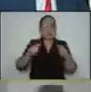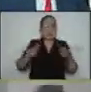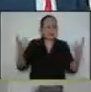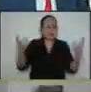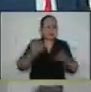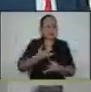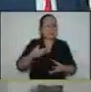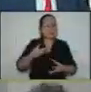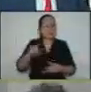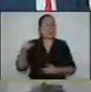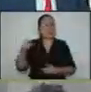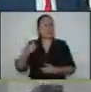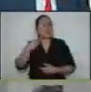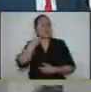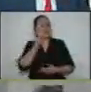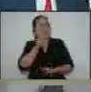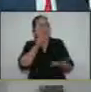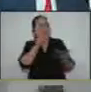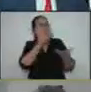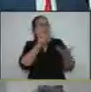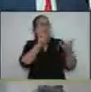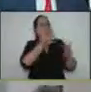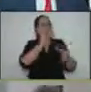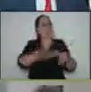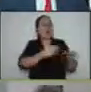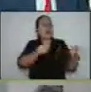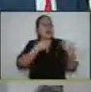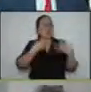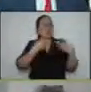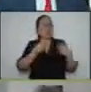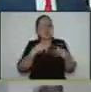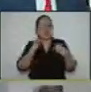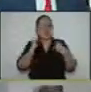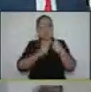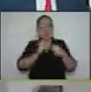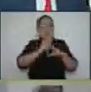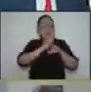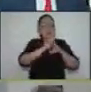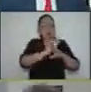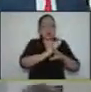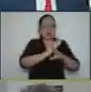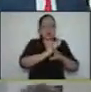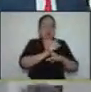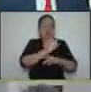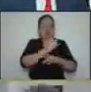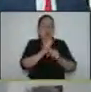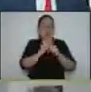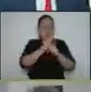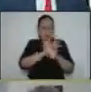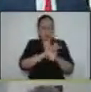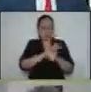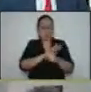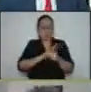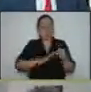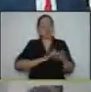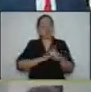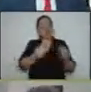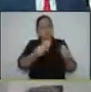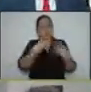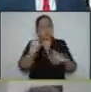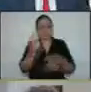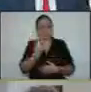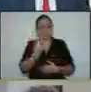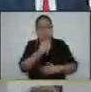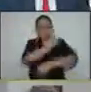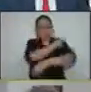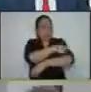ávida de antídotos. Y uno de ellos es la vacuna y también